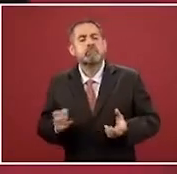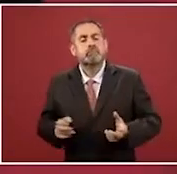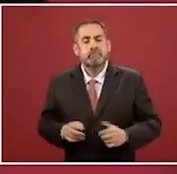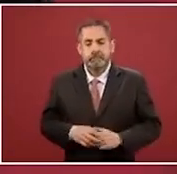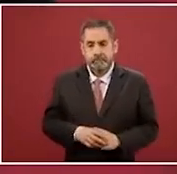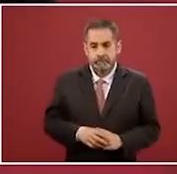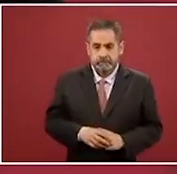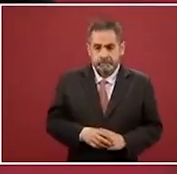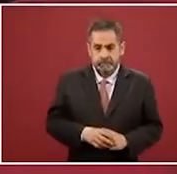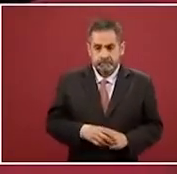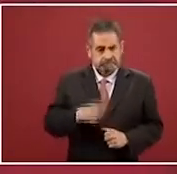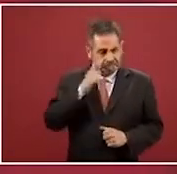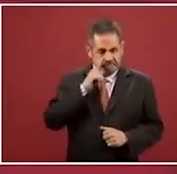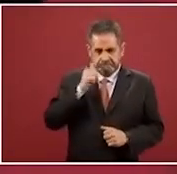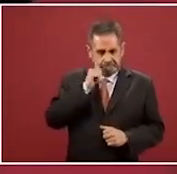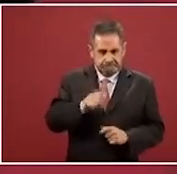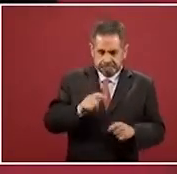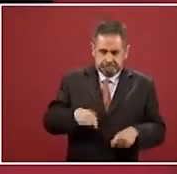y siempre va a tener